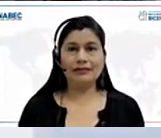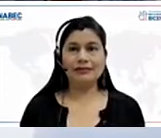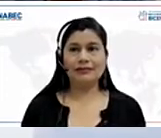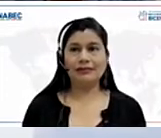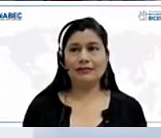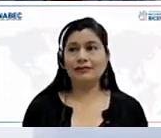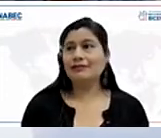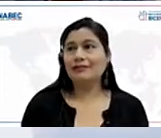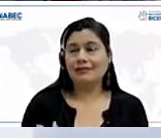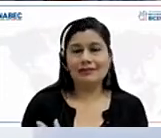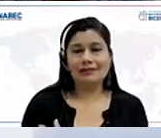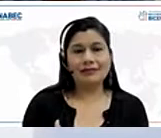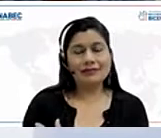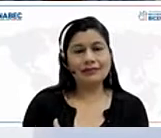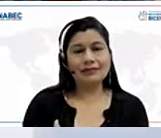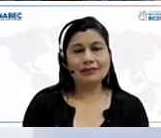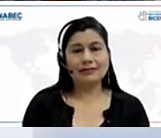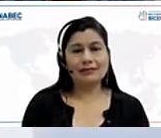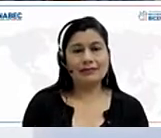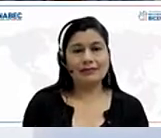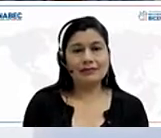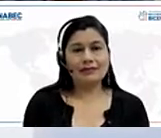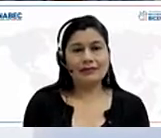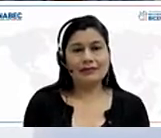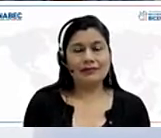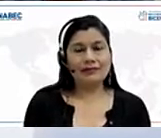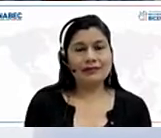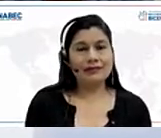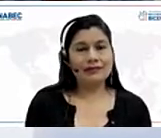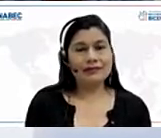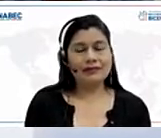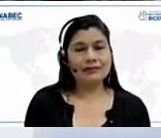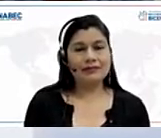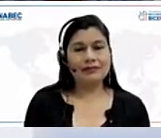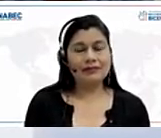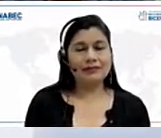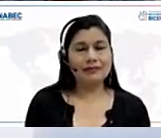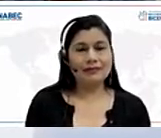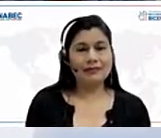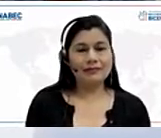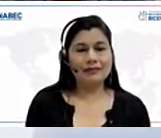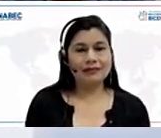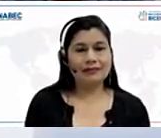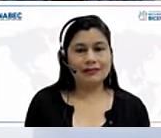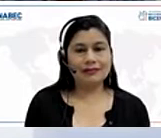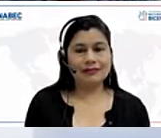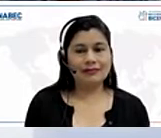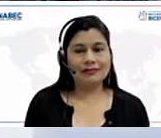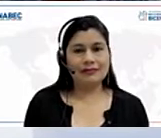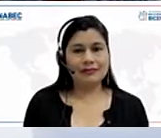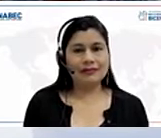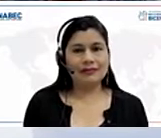terminar el doctorado durante ese año, es poco probable. Entonces, esos estudios, esos años pendientes, bueno,